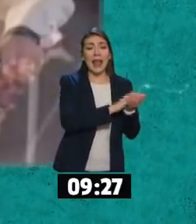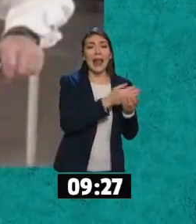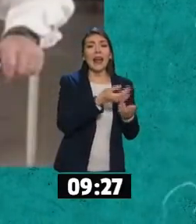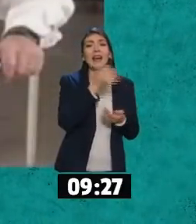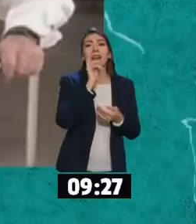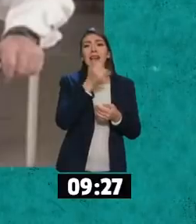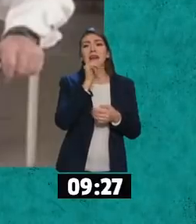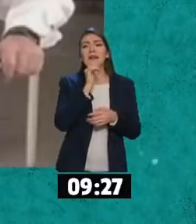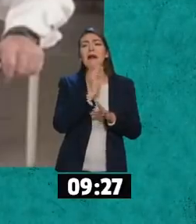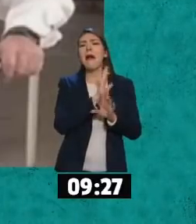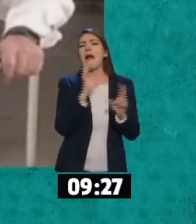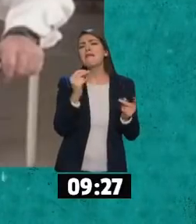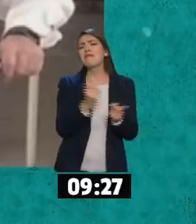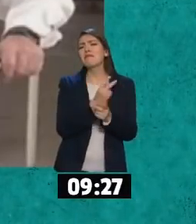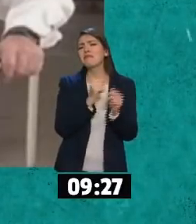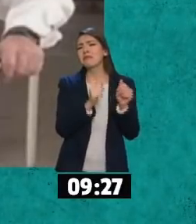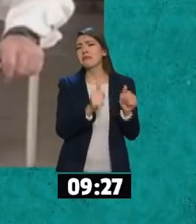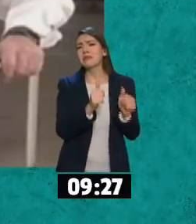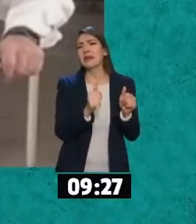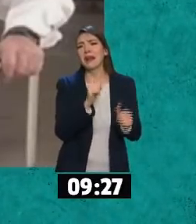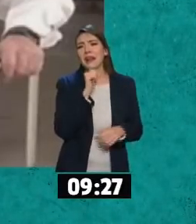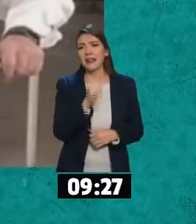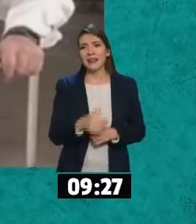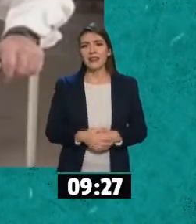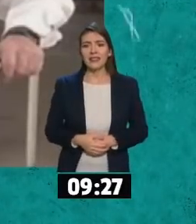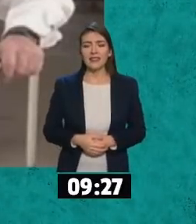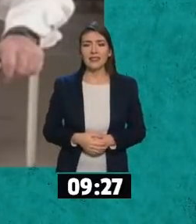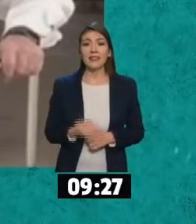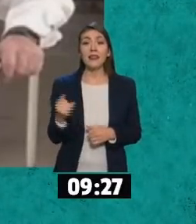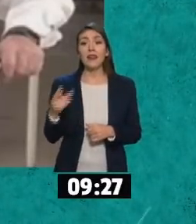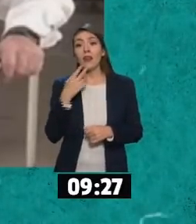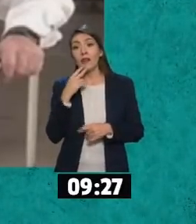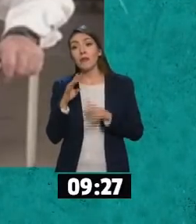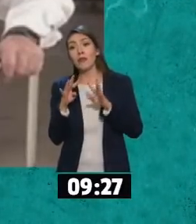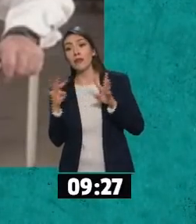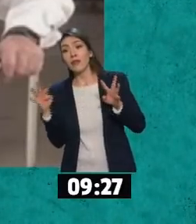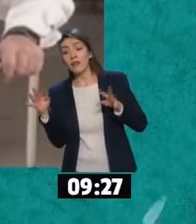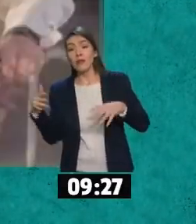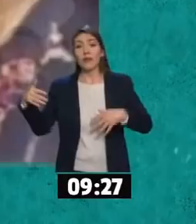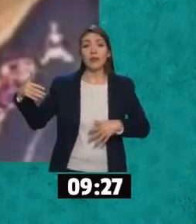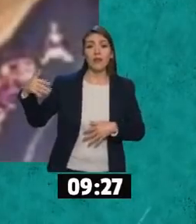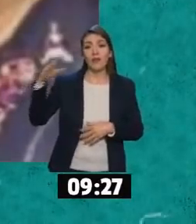Y tomándose foto con todos, me lleve. Está embarneciendo el señor, fíjese.